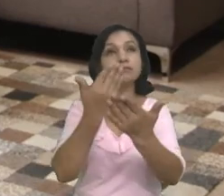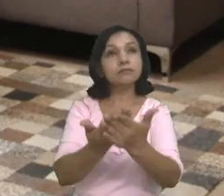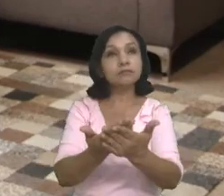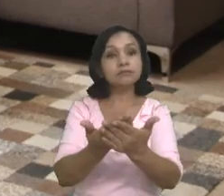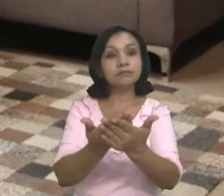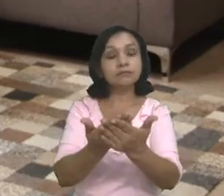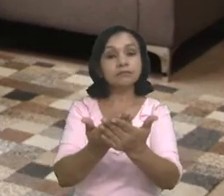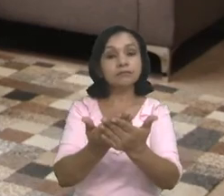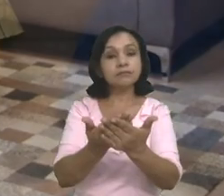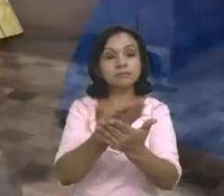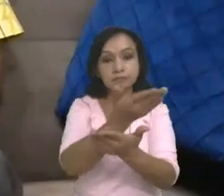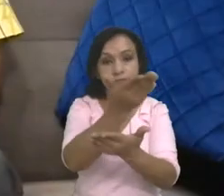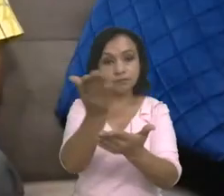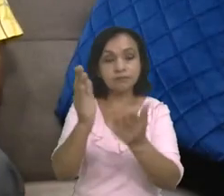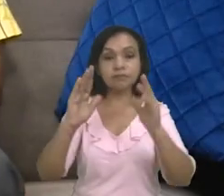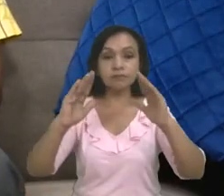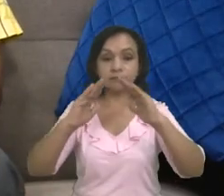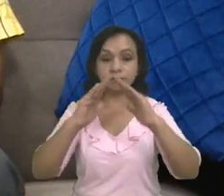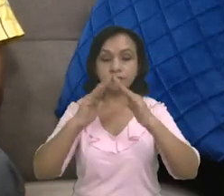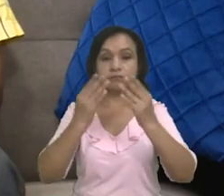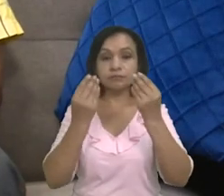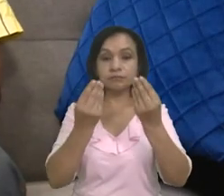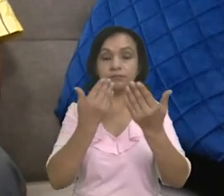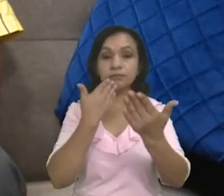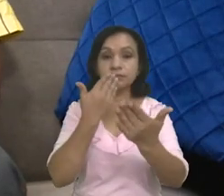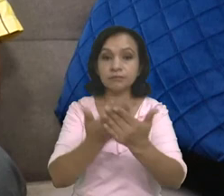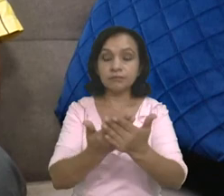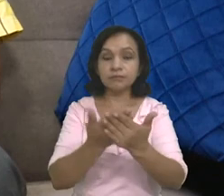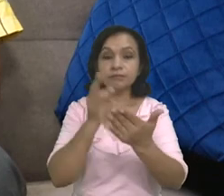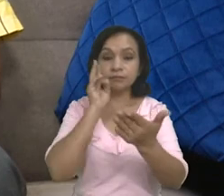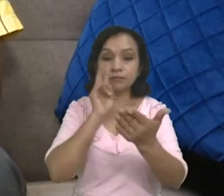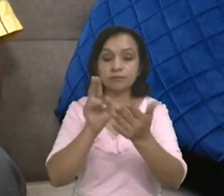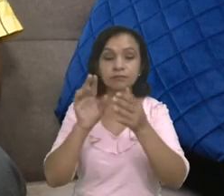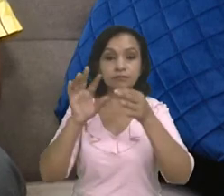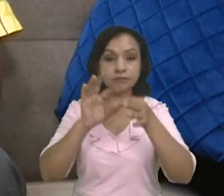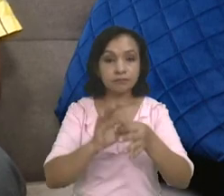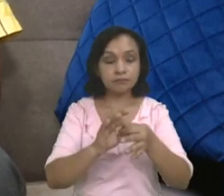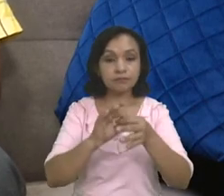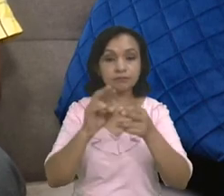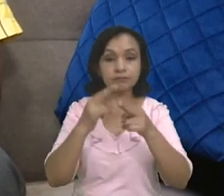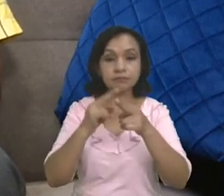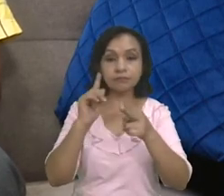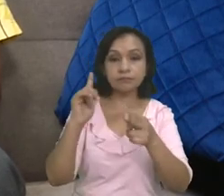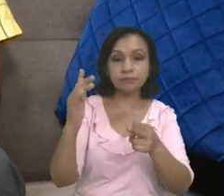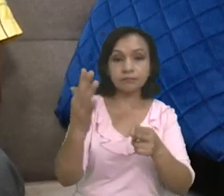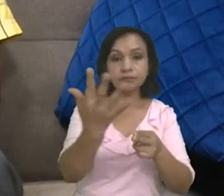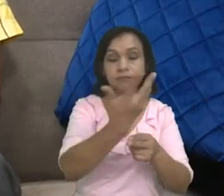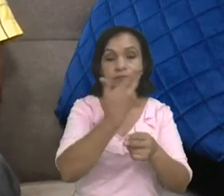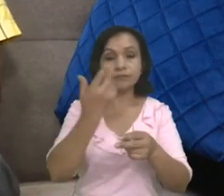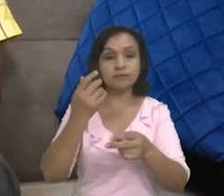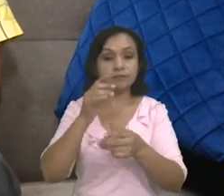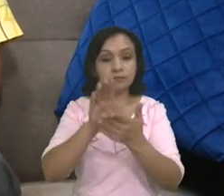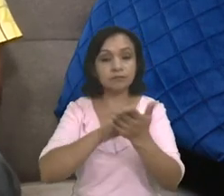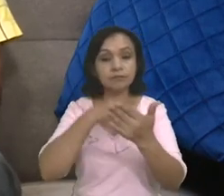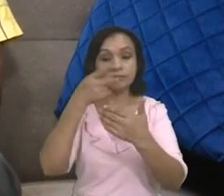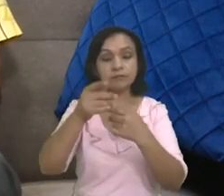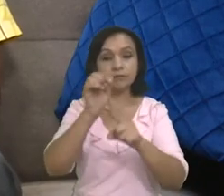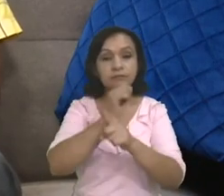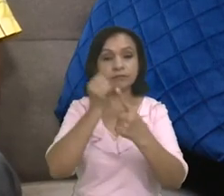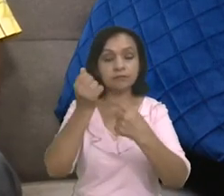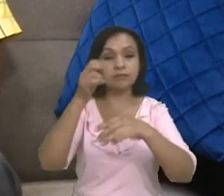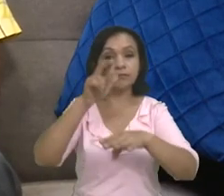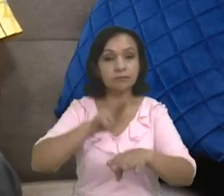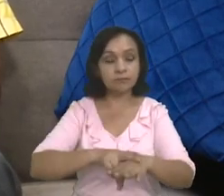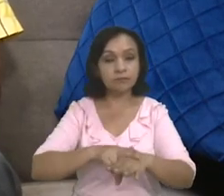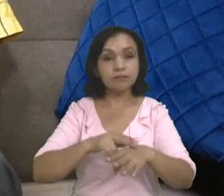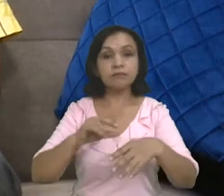por su espacio y a usted que esté en su hogar muchísimas gracias también por habernos acompañado a nombre de todo el equipo que hace posible la transmisión de su programa desde el parlamento le invitamos